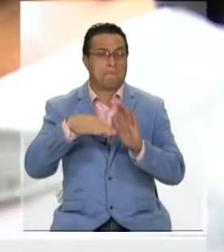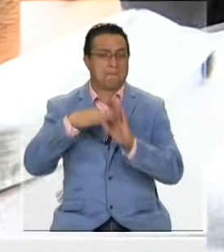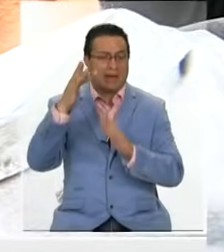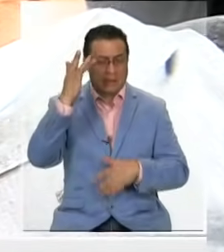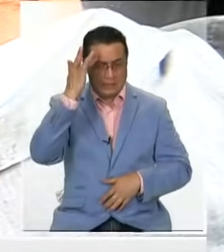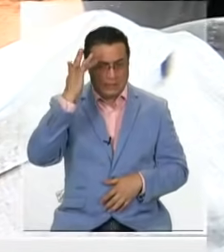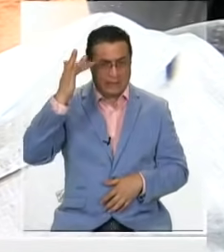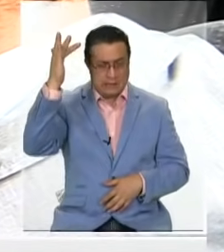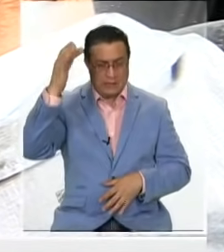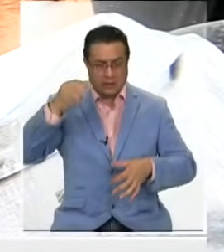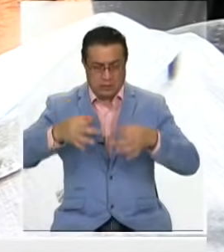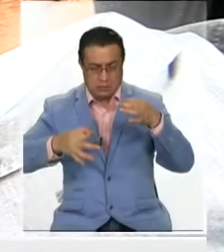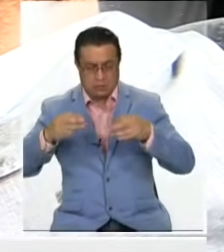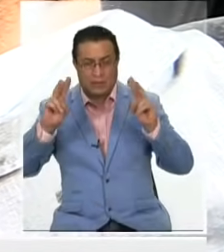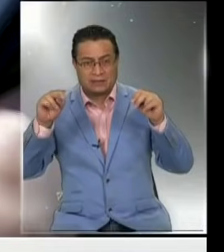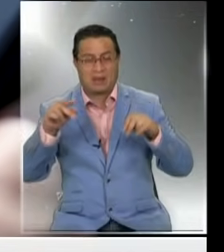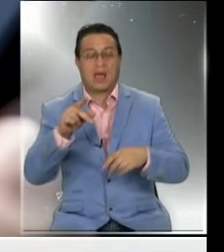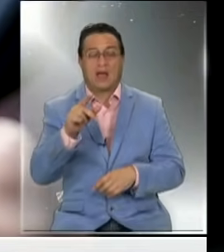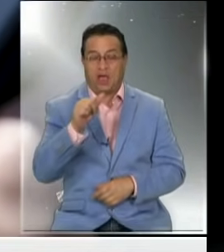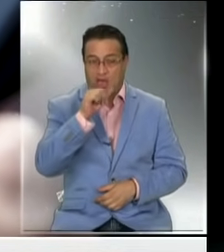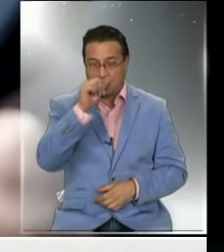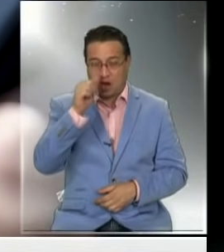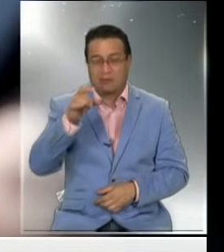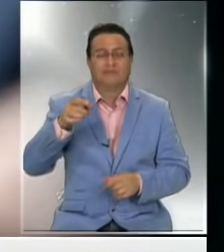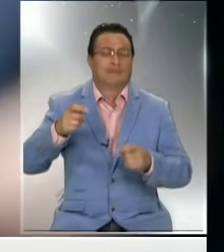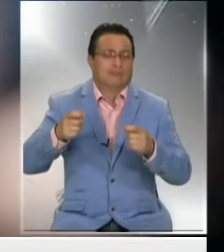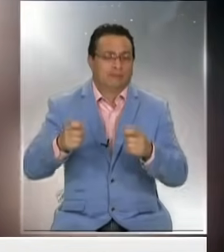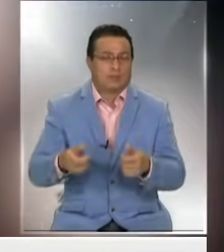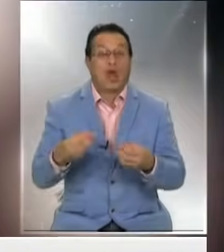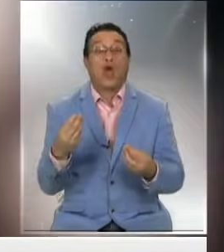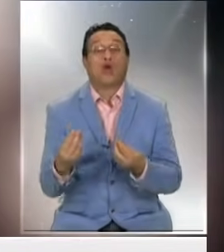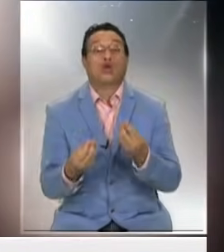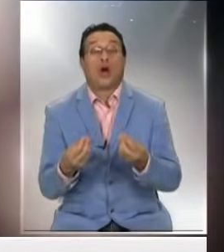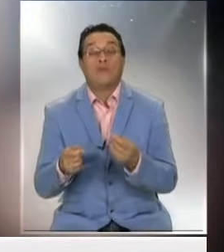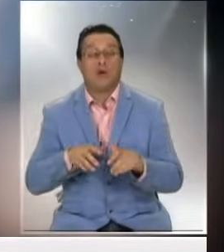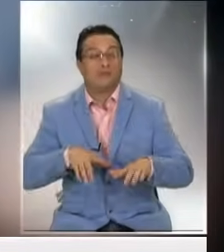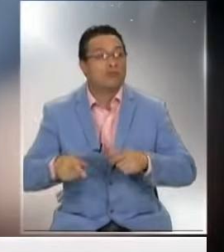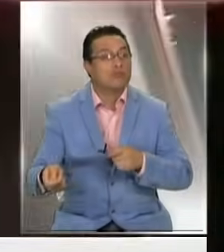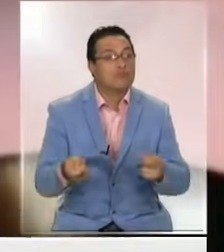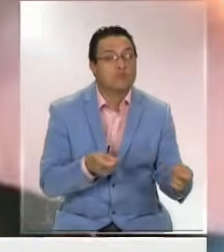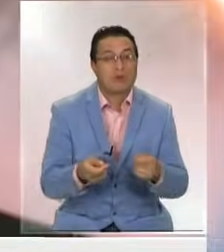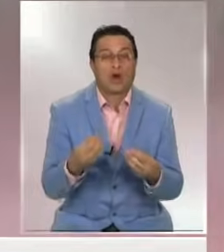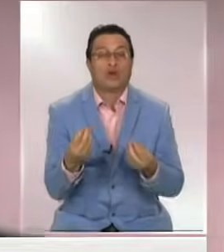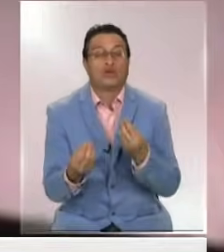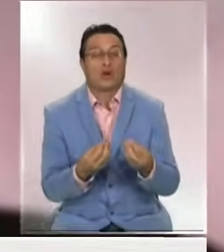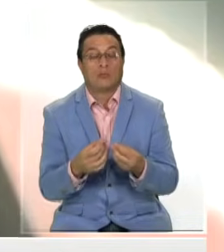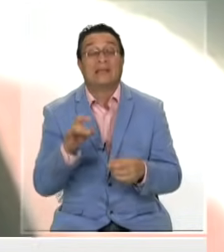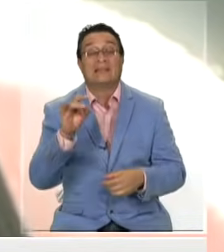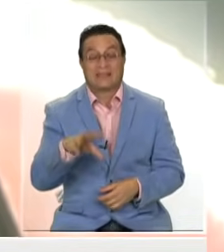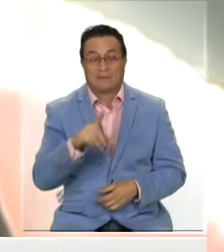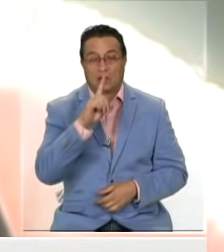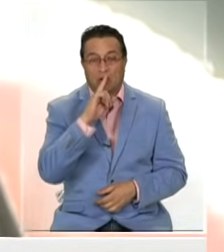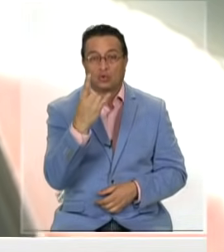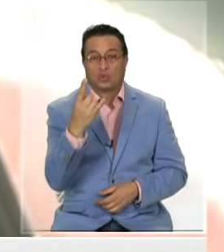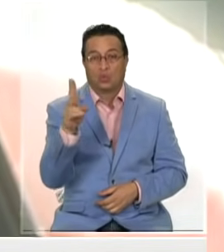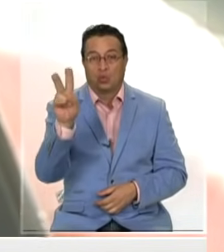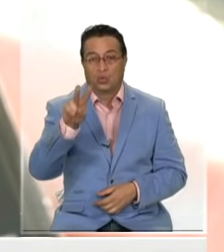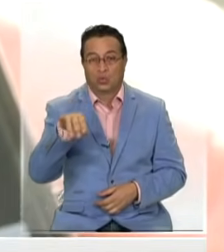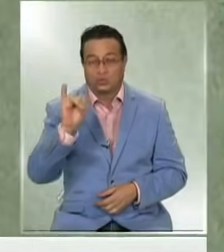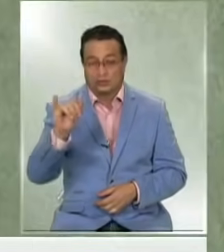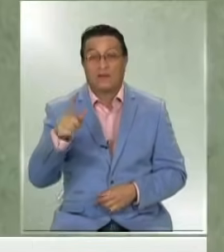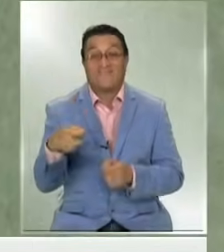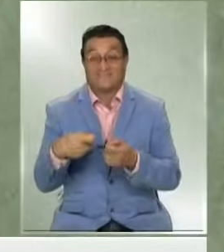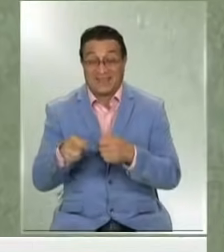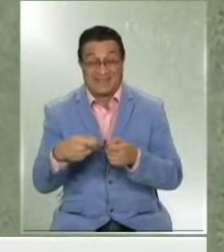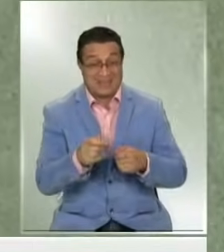de drogas a nivel jurídico en nuestro país y también de cómo se mueve este negocio. Sabe del Tusi, aunque para él lo que se vende